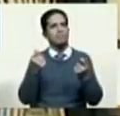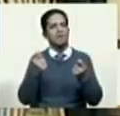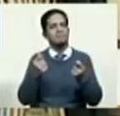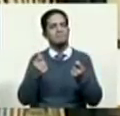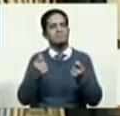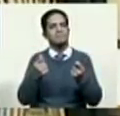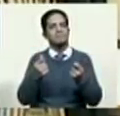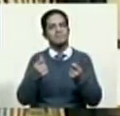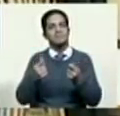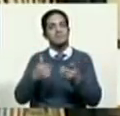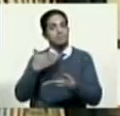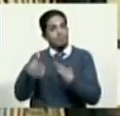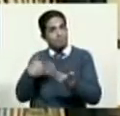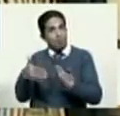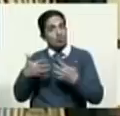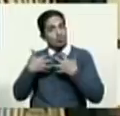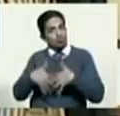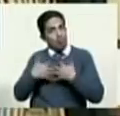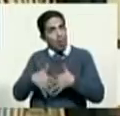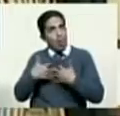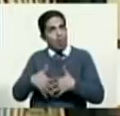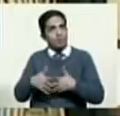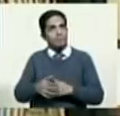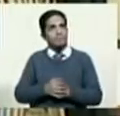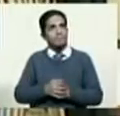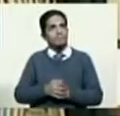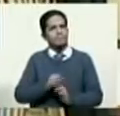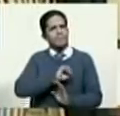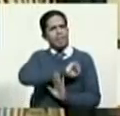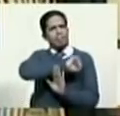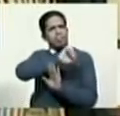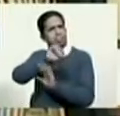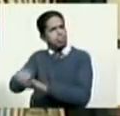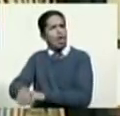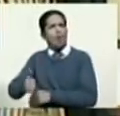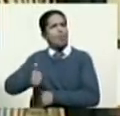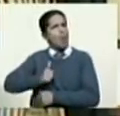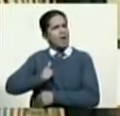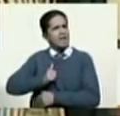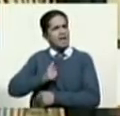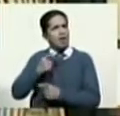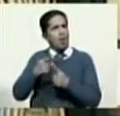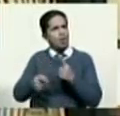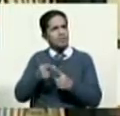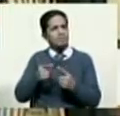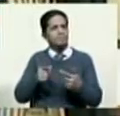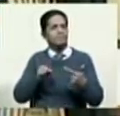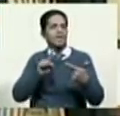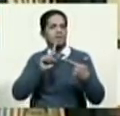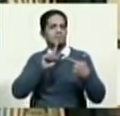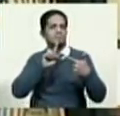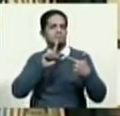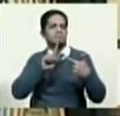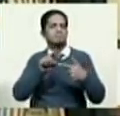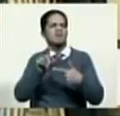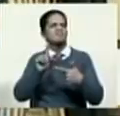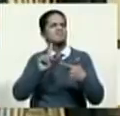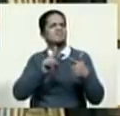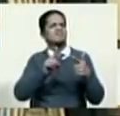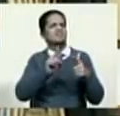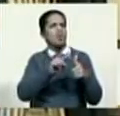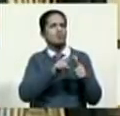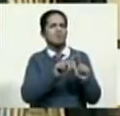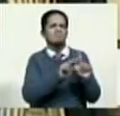riqueza, por encima de cualquier cosa. La segunda gran prioridad, la